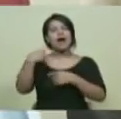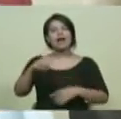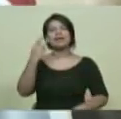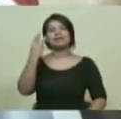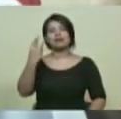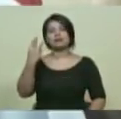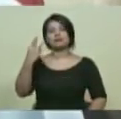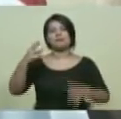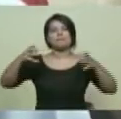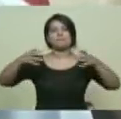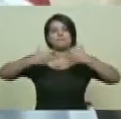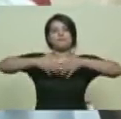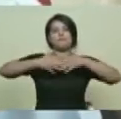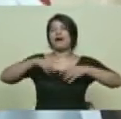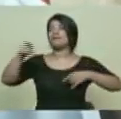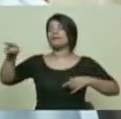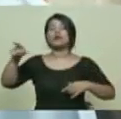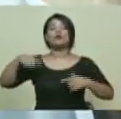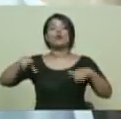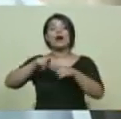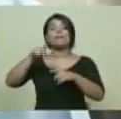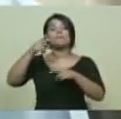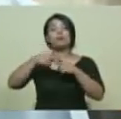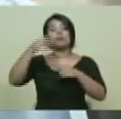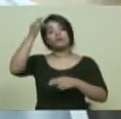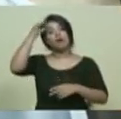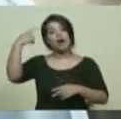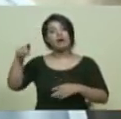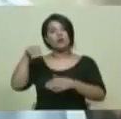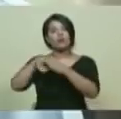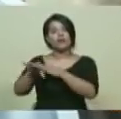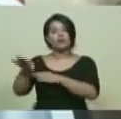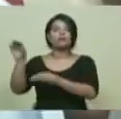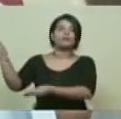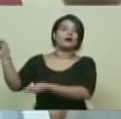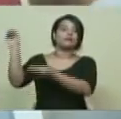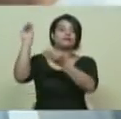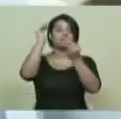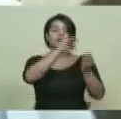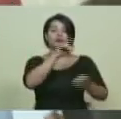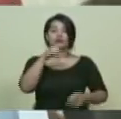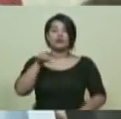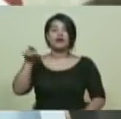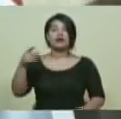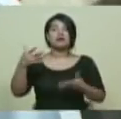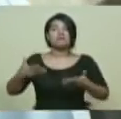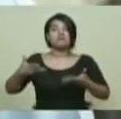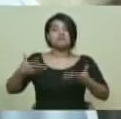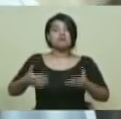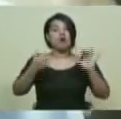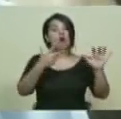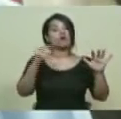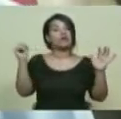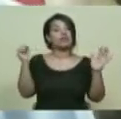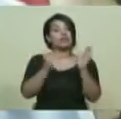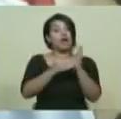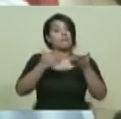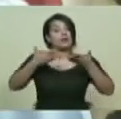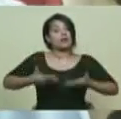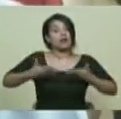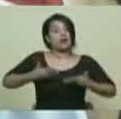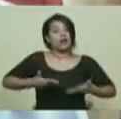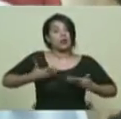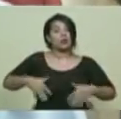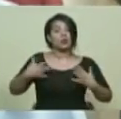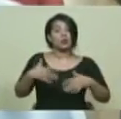Cabello, en planta centro. Son transformadores, cada transformador pesa 80.000 kilos, 80 toneladas. Son tres